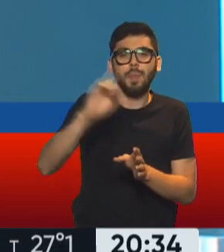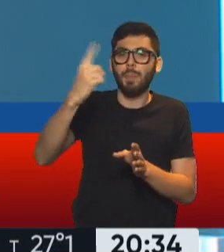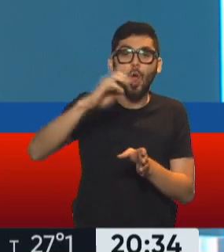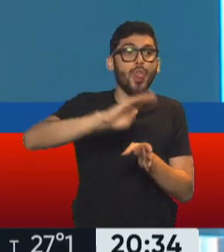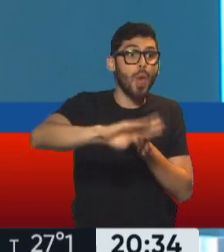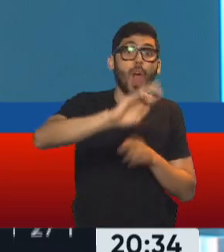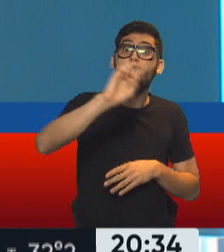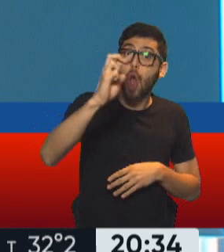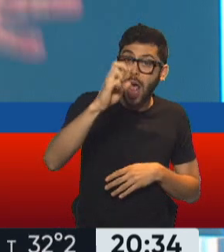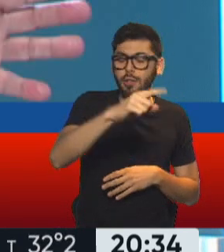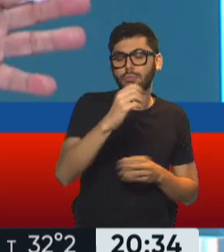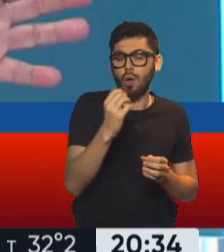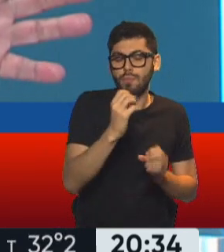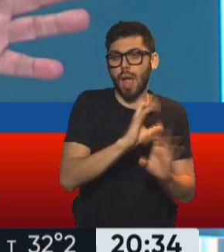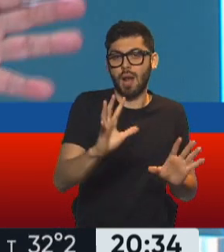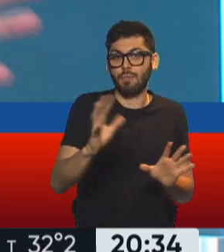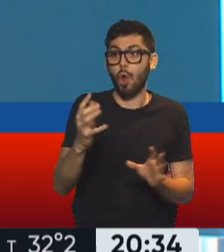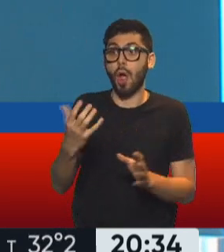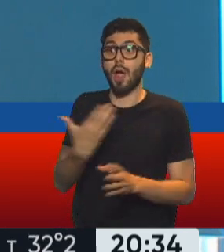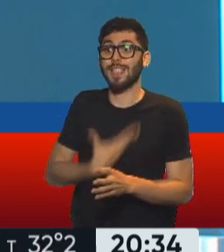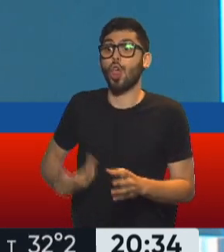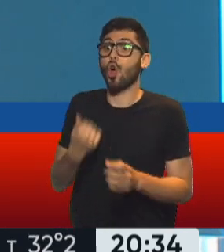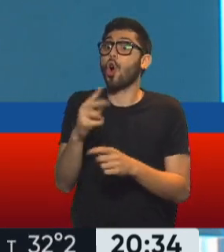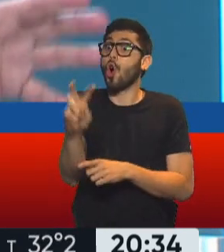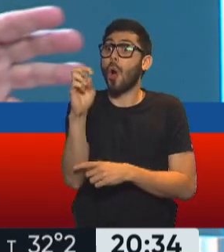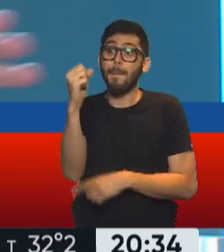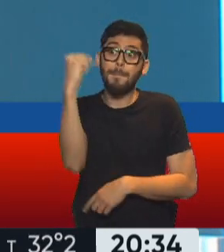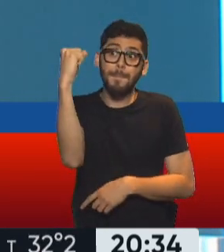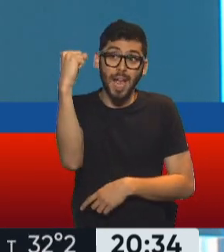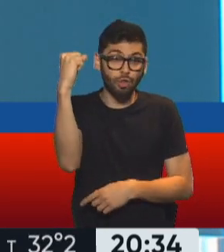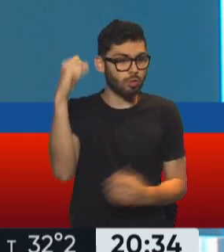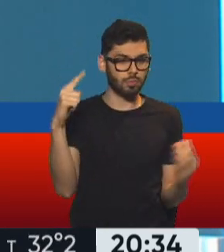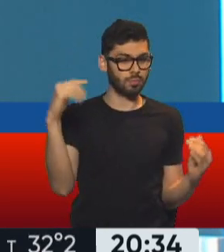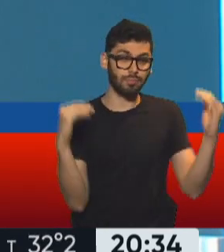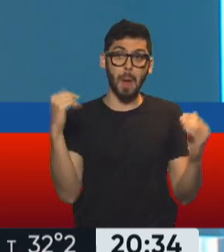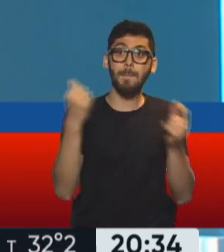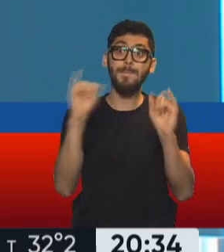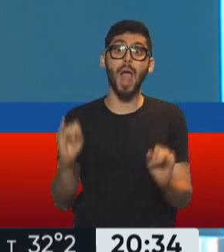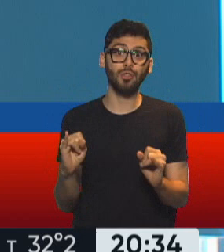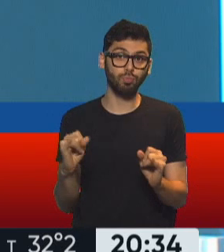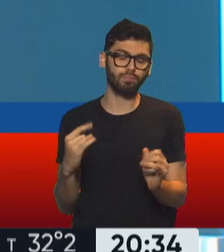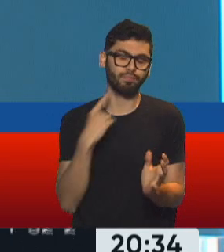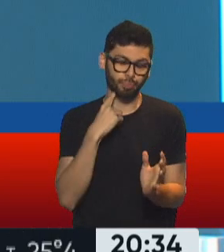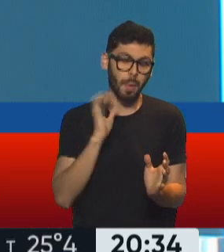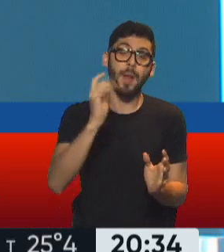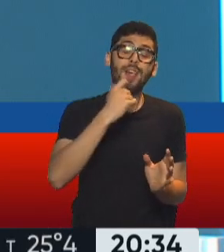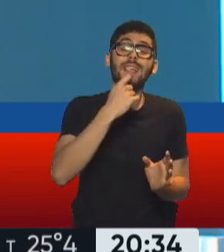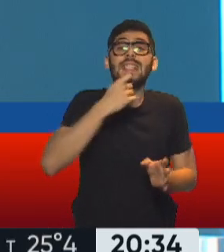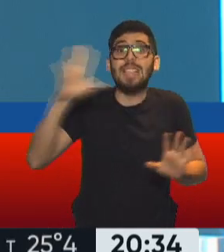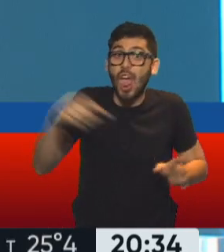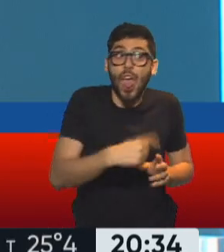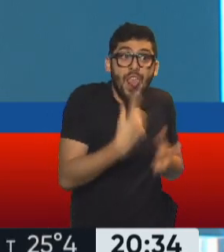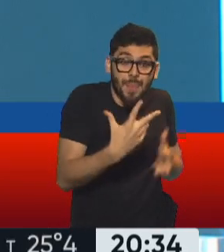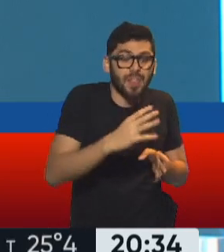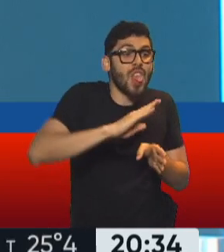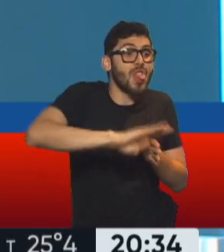tomar en dólares cuando el Estado recauda en pesos, con lo cual se establece una tensión sobre el presupuesto. Pero si se hubiera tomado, como ellos dicen, deuda